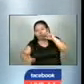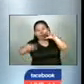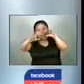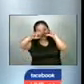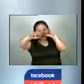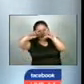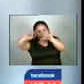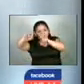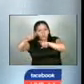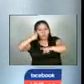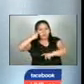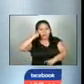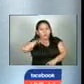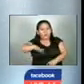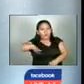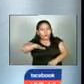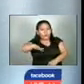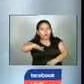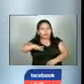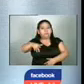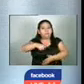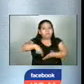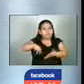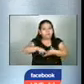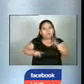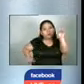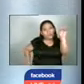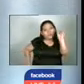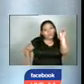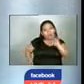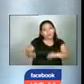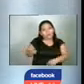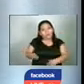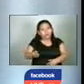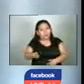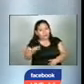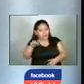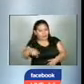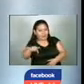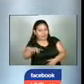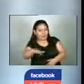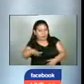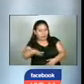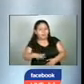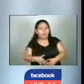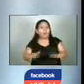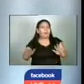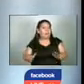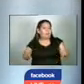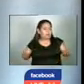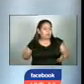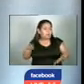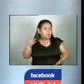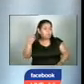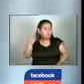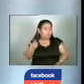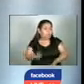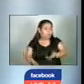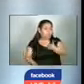captadas en el sector de la 9ª avenida Sur y 4ª calle Poniente en San Salvador, en